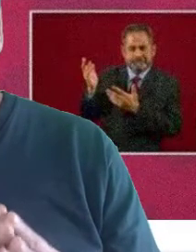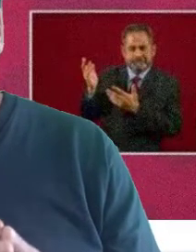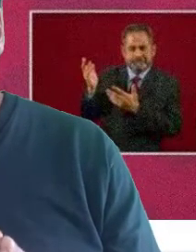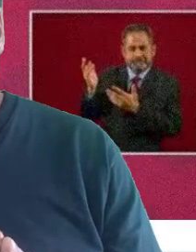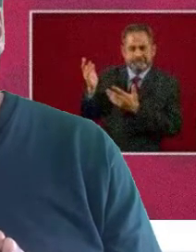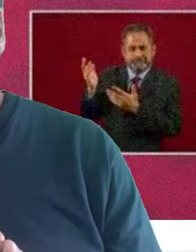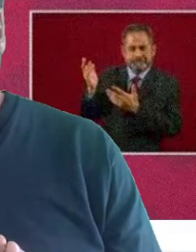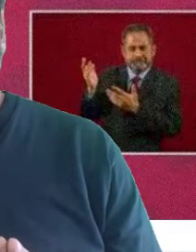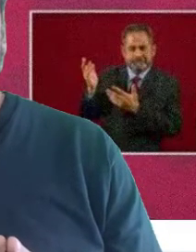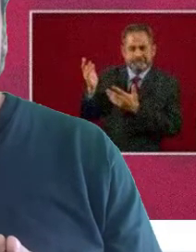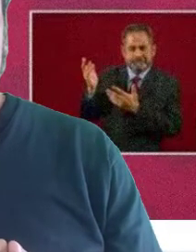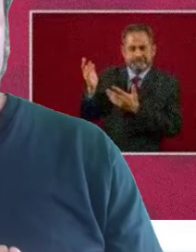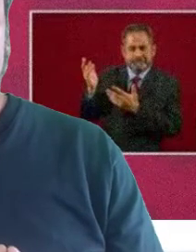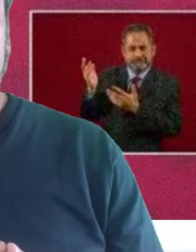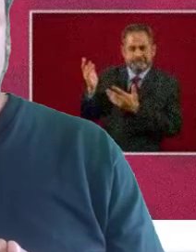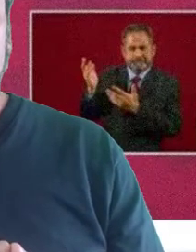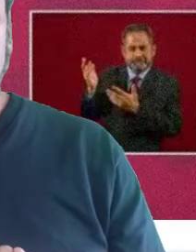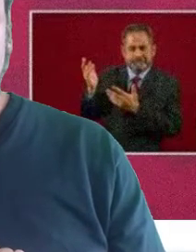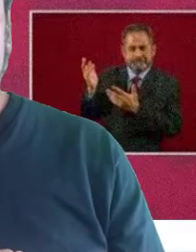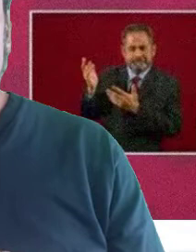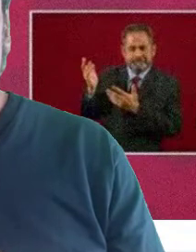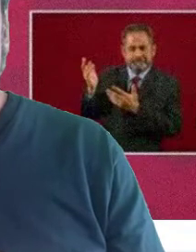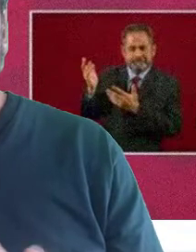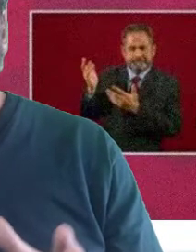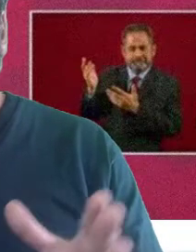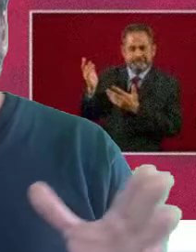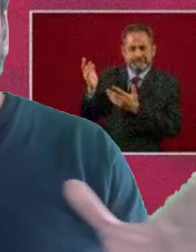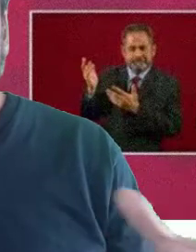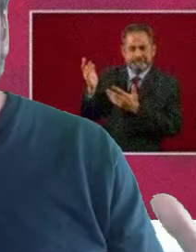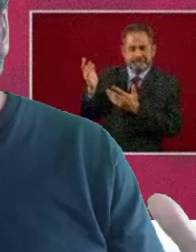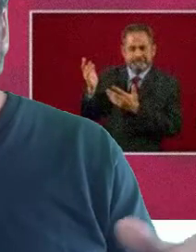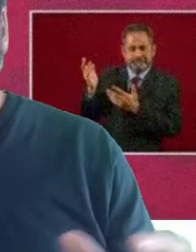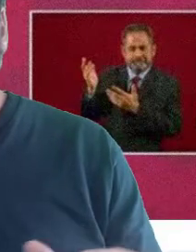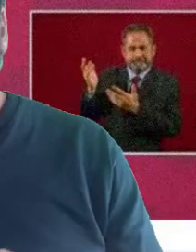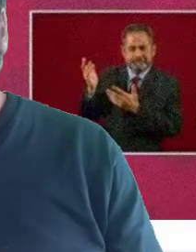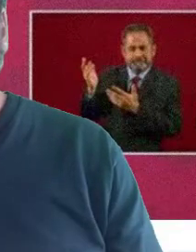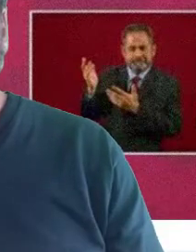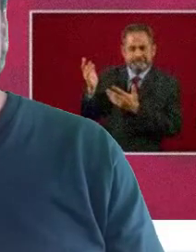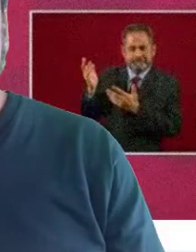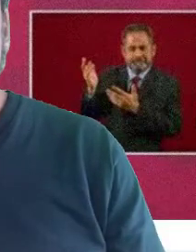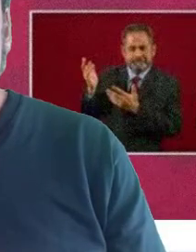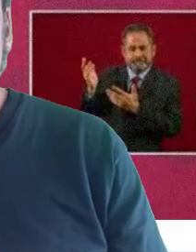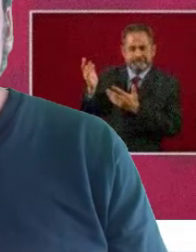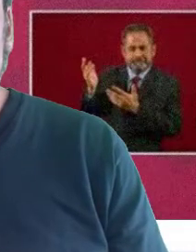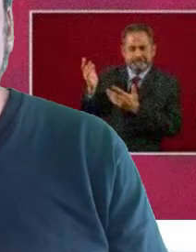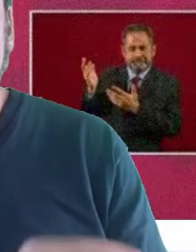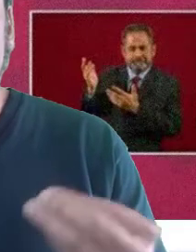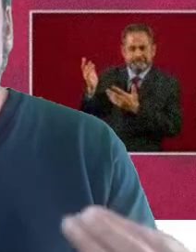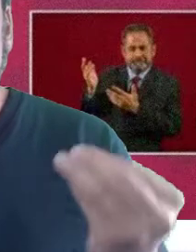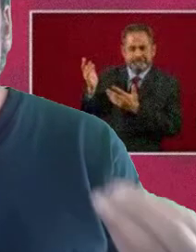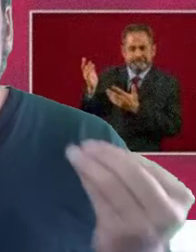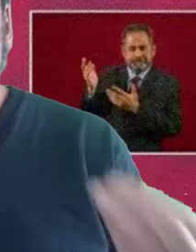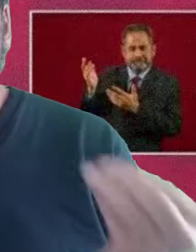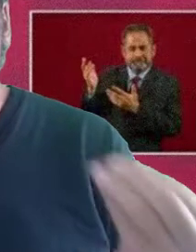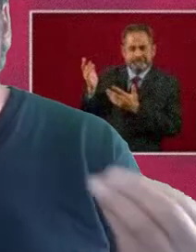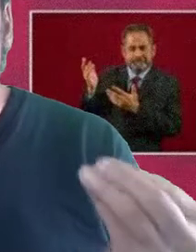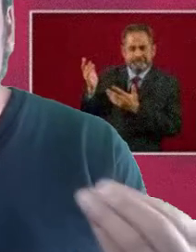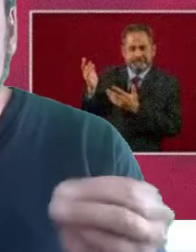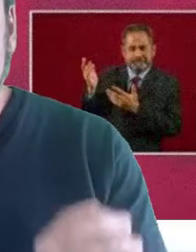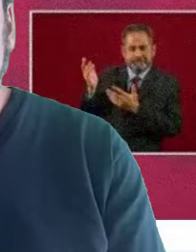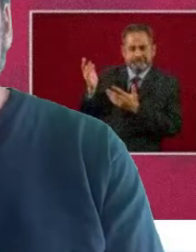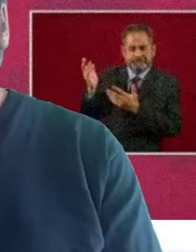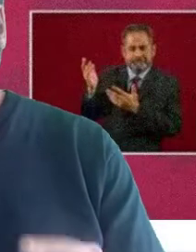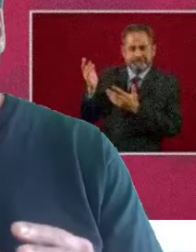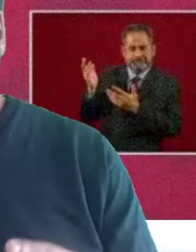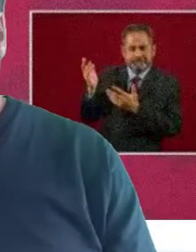son siglos la intervención de la de ser que se las traigo de manera completa y que además vimos a un presidente de la